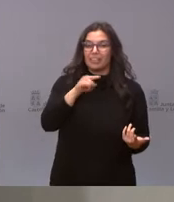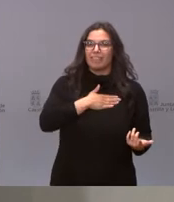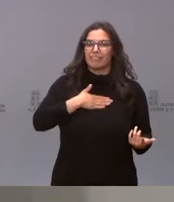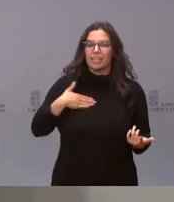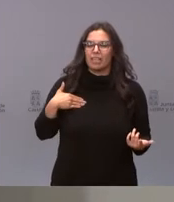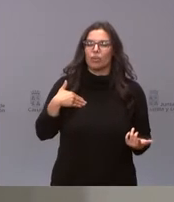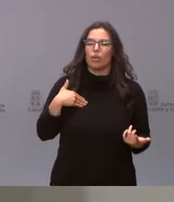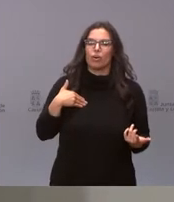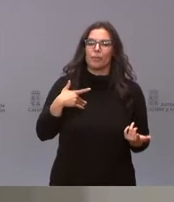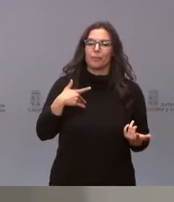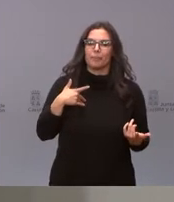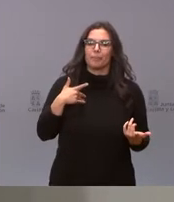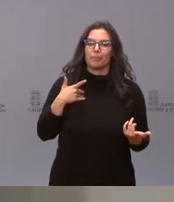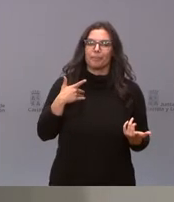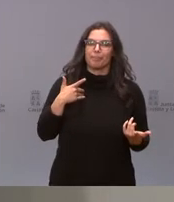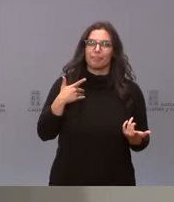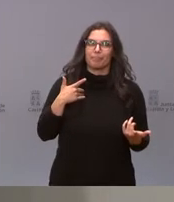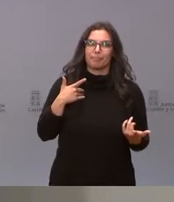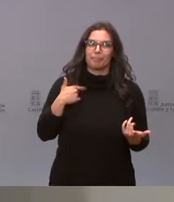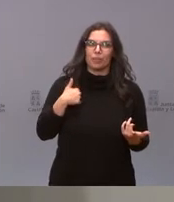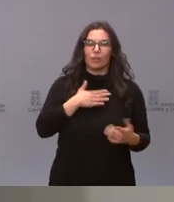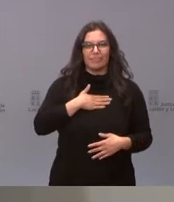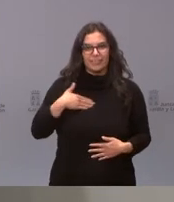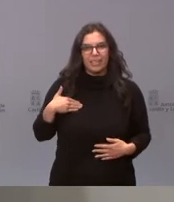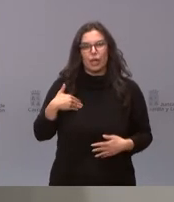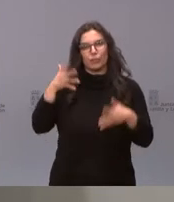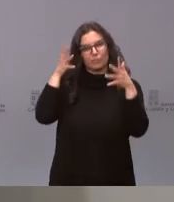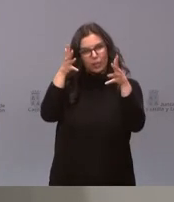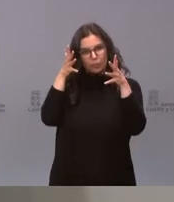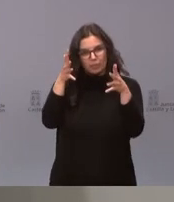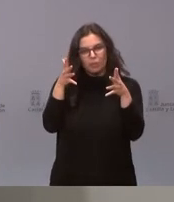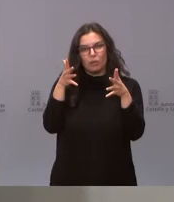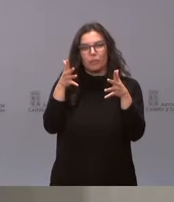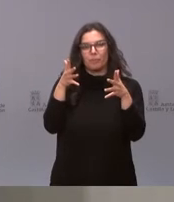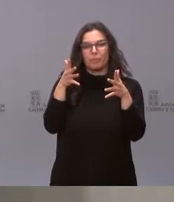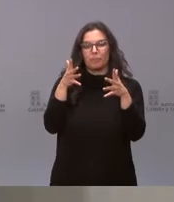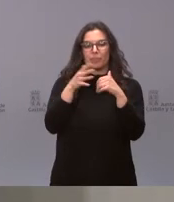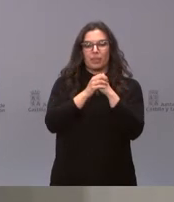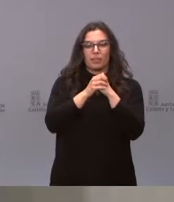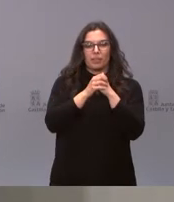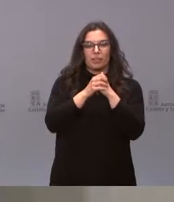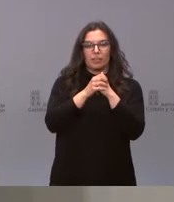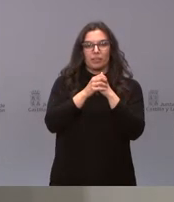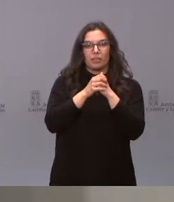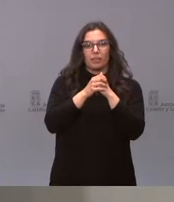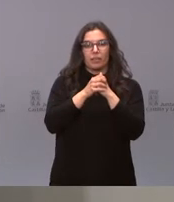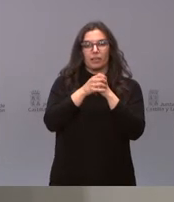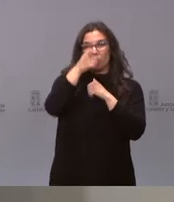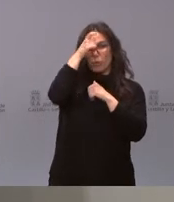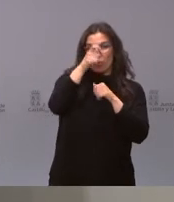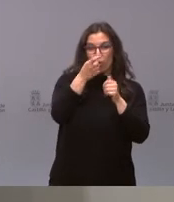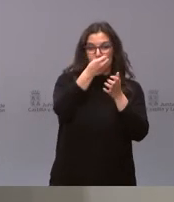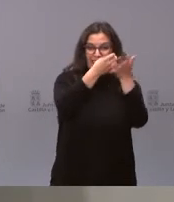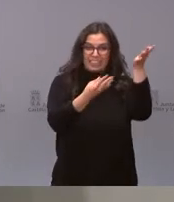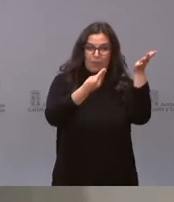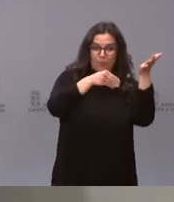hacer una y yo quiero hacer una recomendación y es que tanto los municipios que entran como los que se